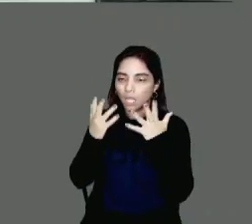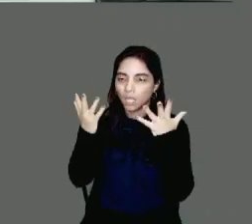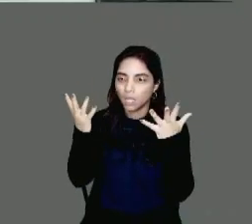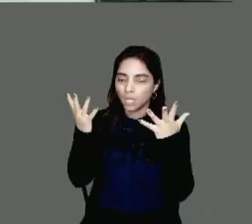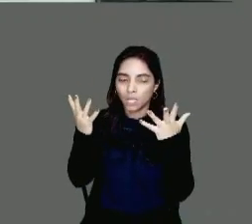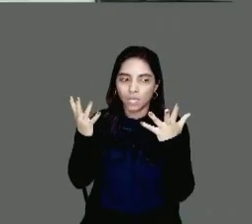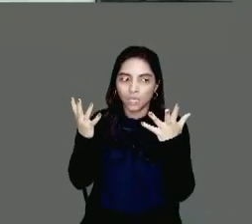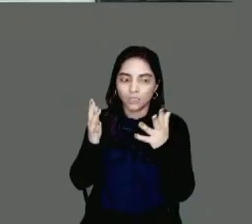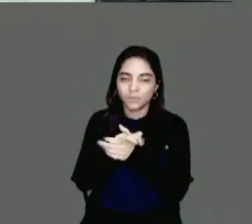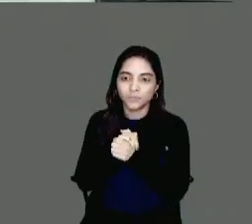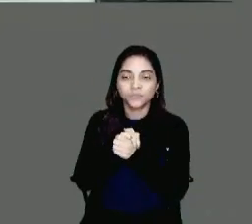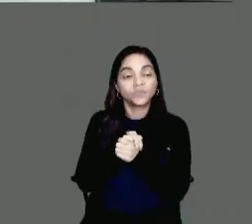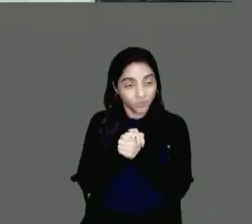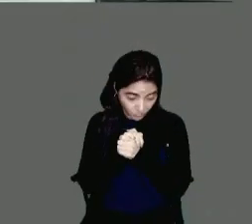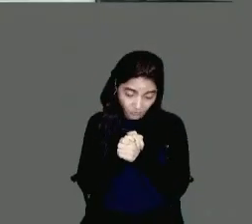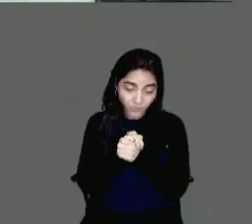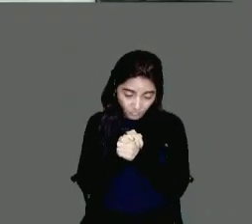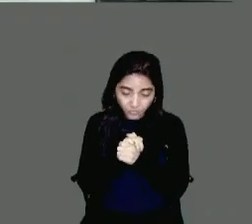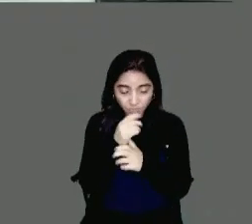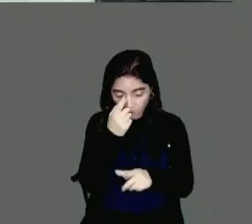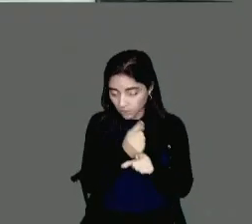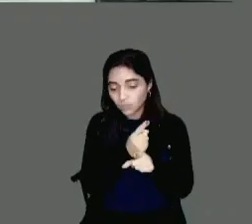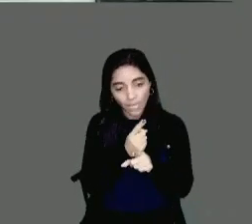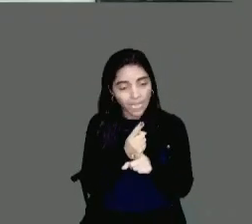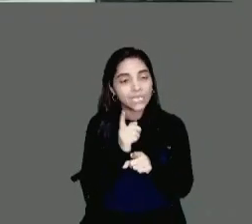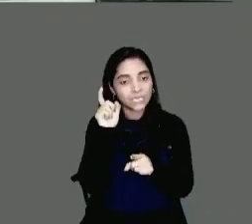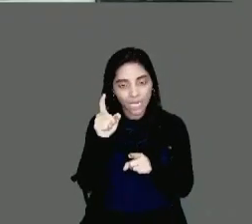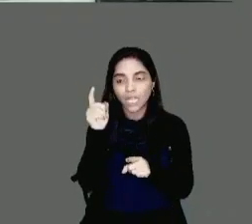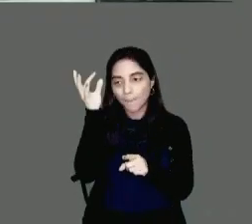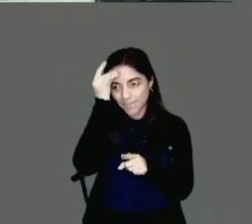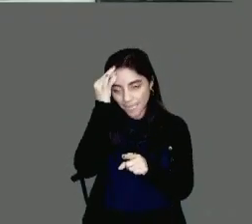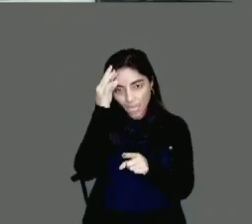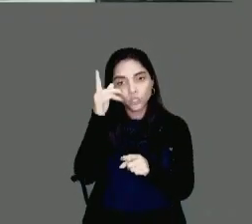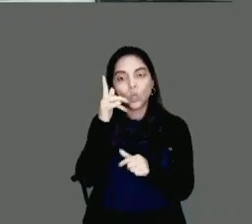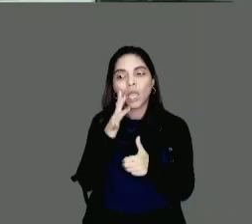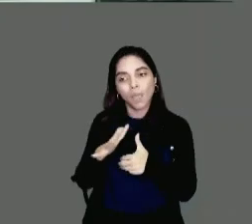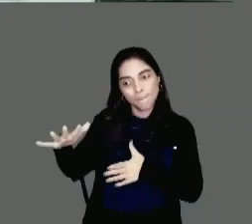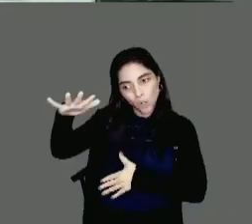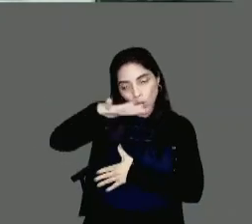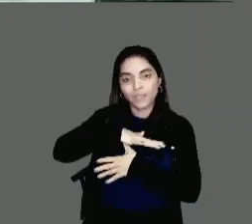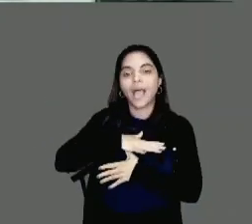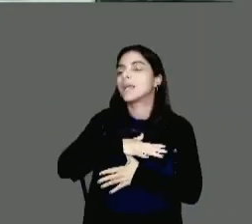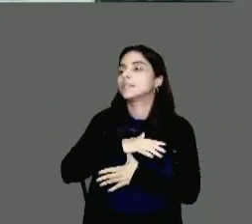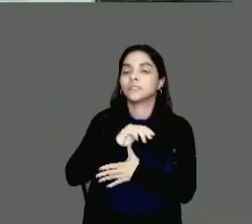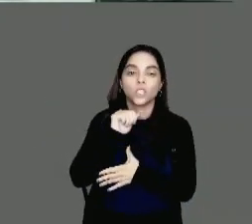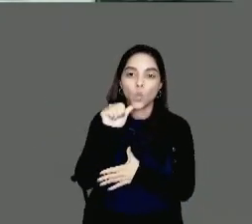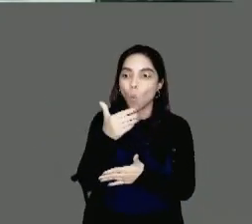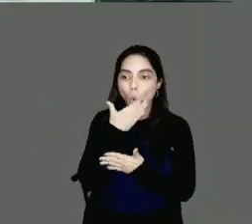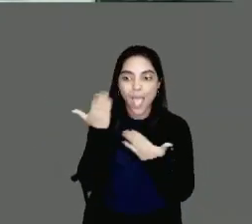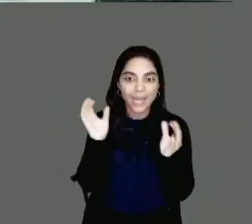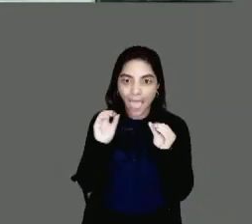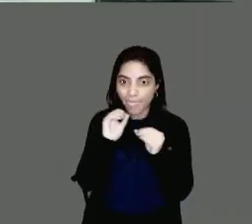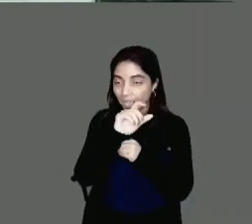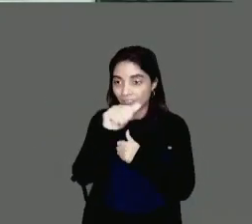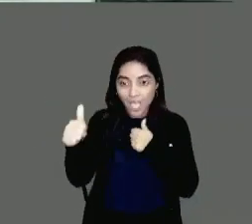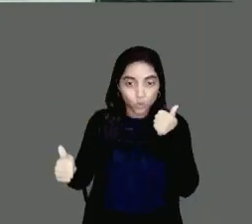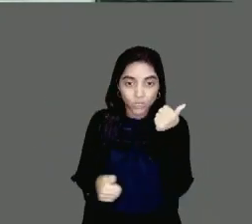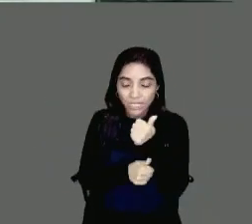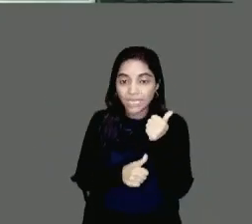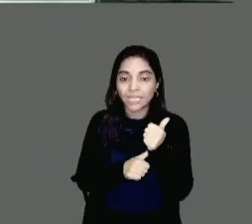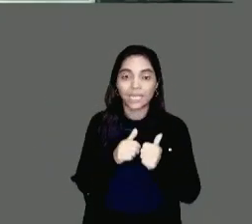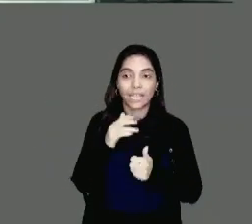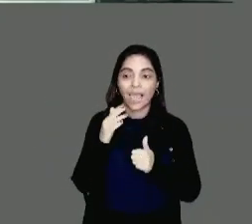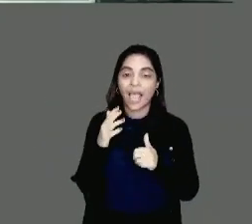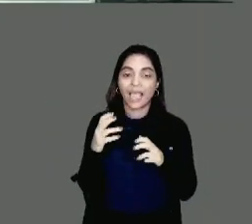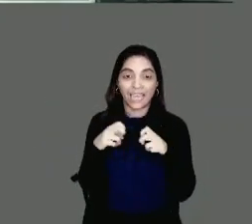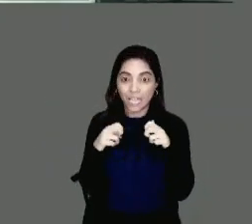deben ya ir considerando como un asunto prioritario el que si no hay nada que vaya a sustituir generación base